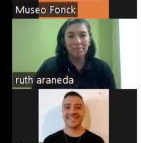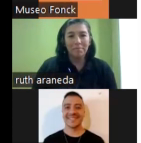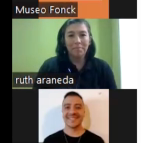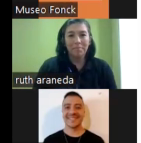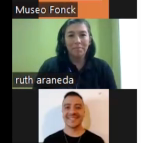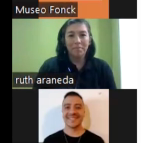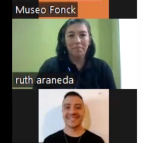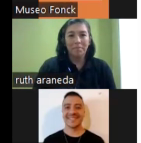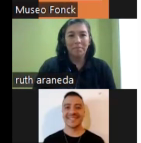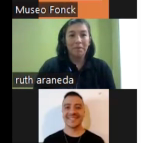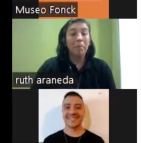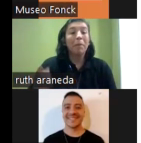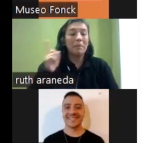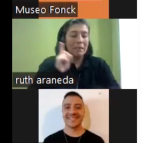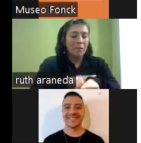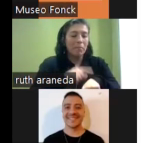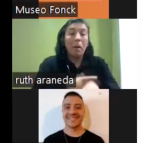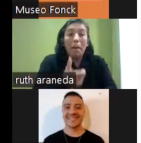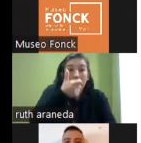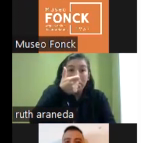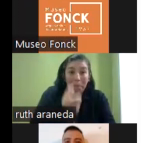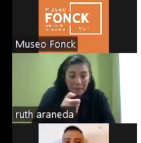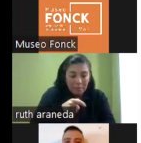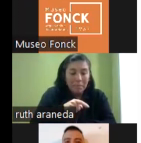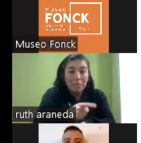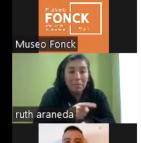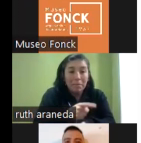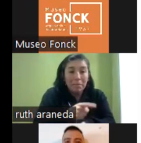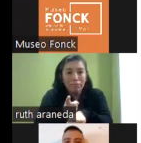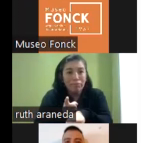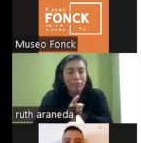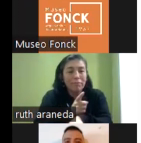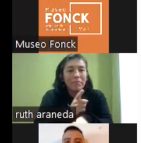voy a poner el cronómetro para no pasarnos de la media hora.